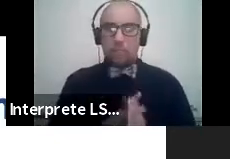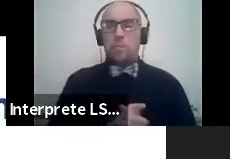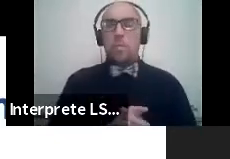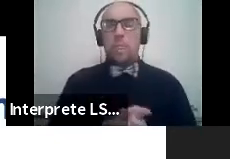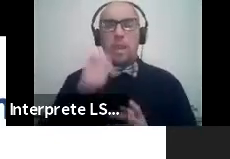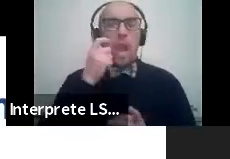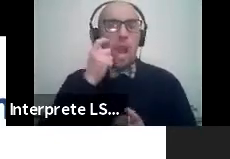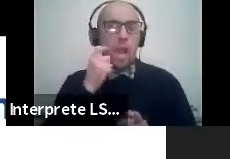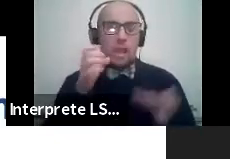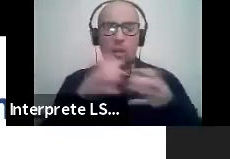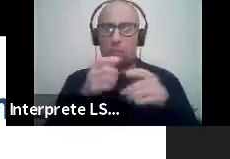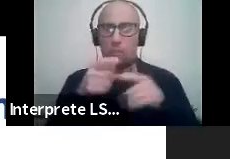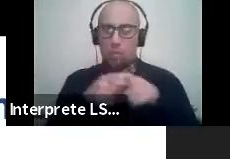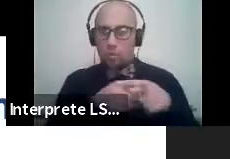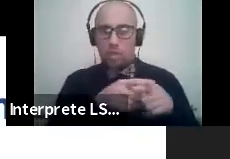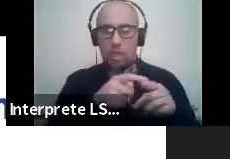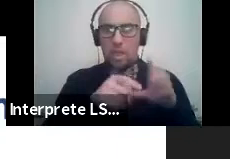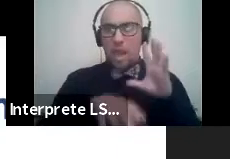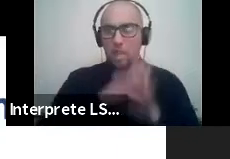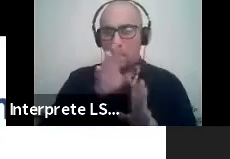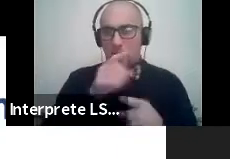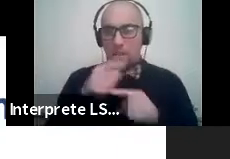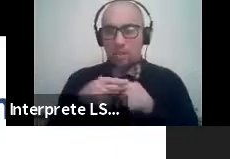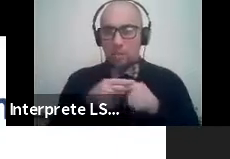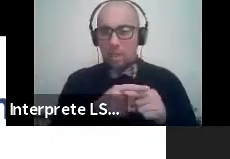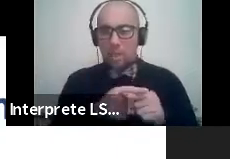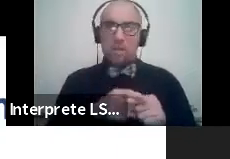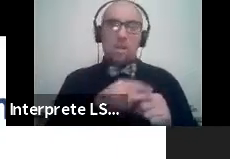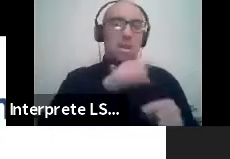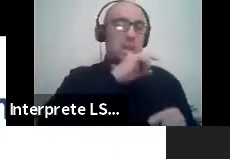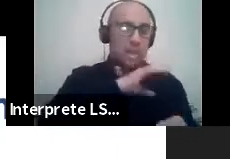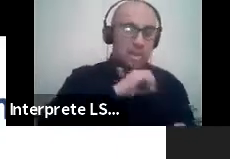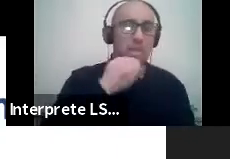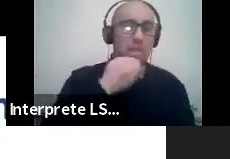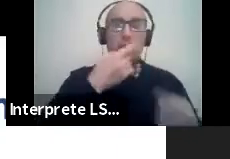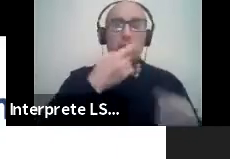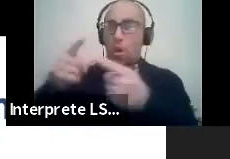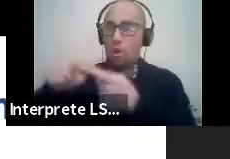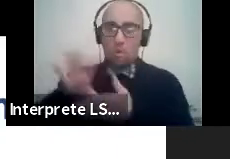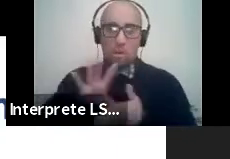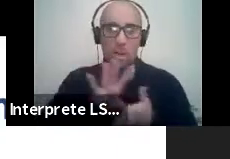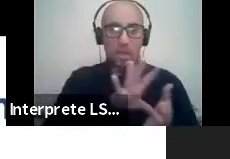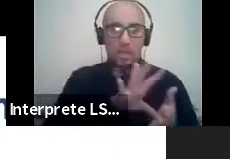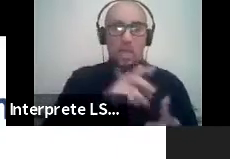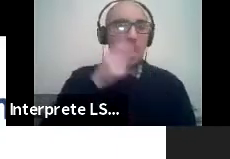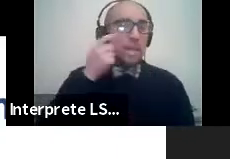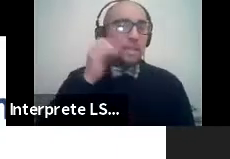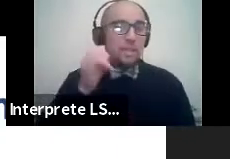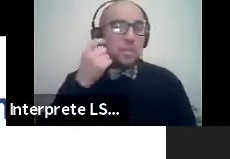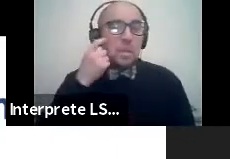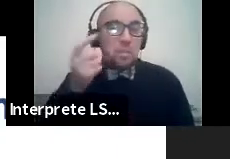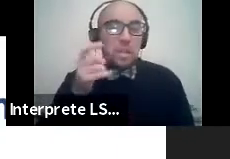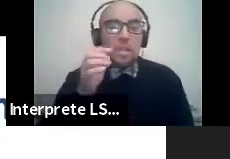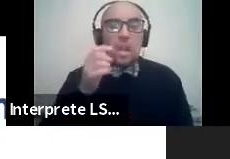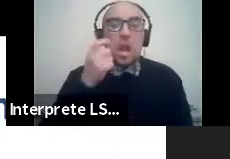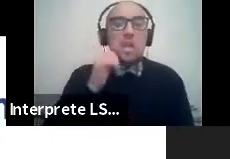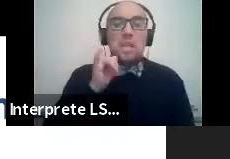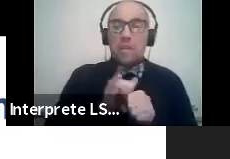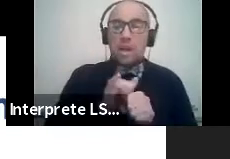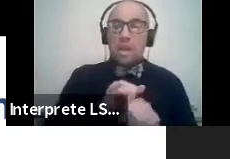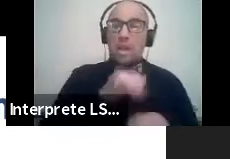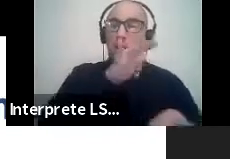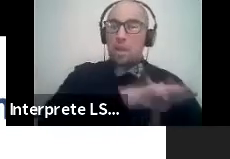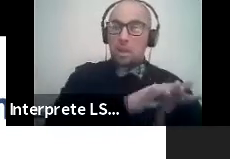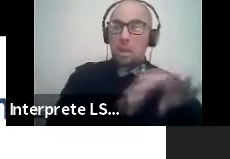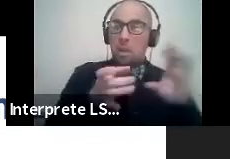el estereotipo que prima en casi todas las sociedades, no solo en Chile, pero también muy fuerte en Chile, es que la matemática es un área para más masculina,